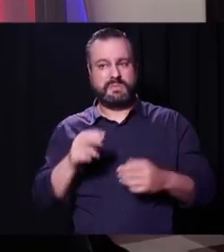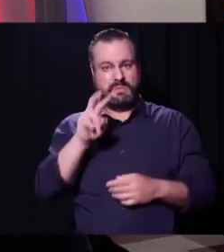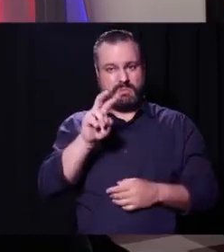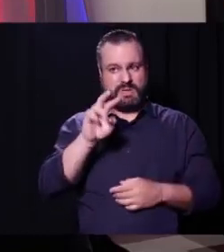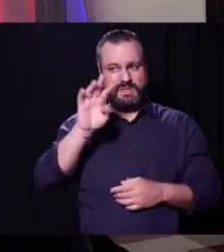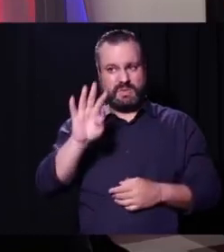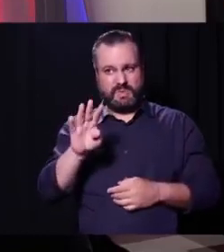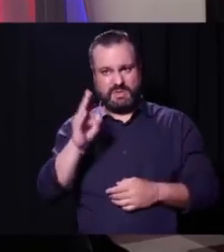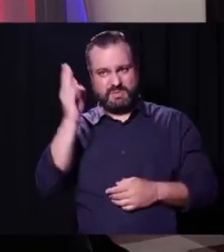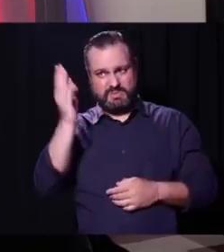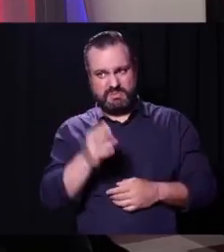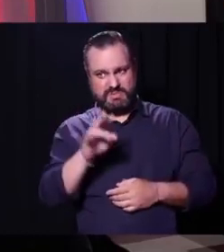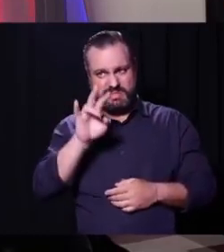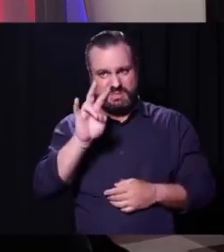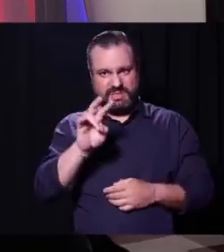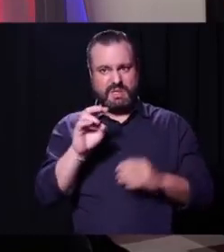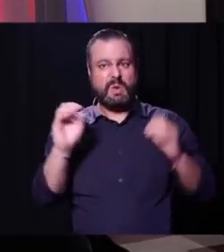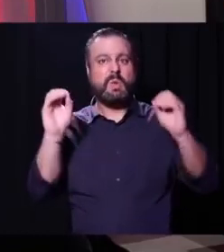no existe.